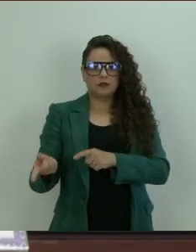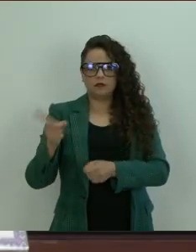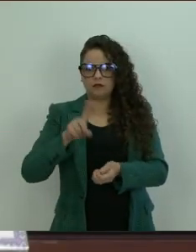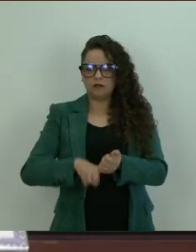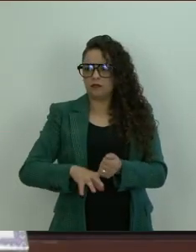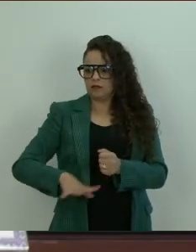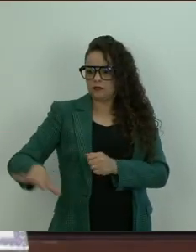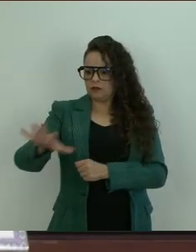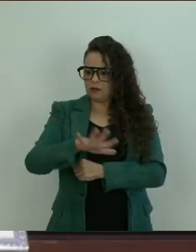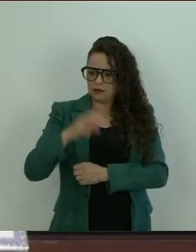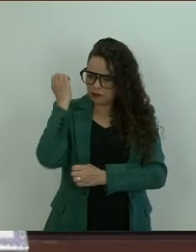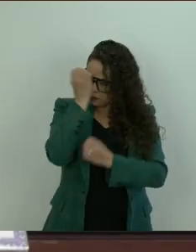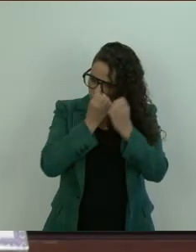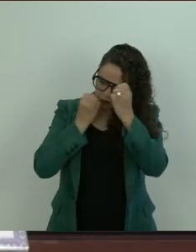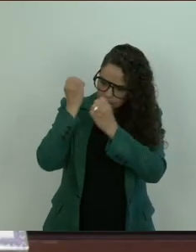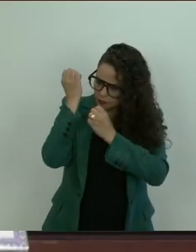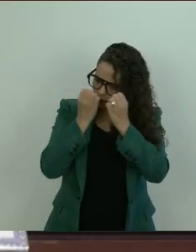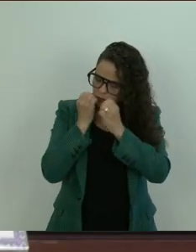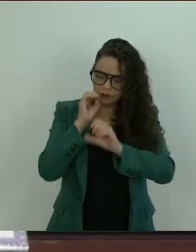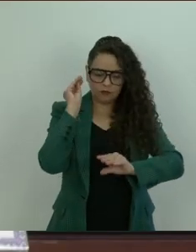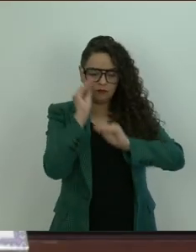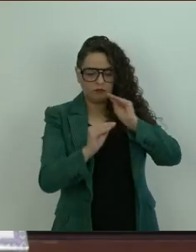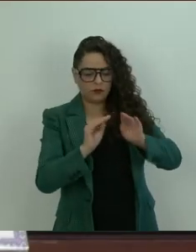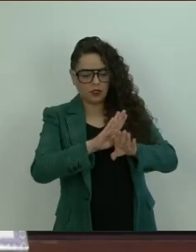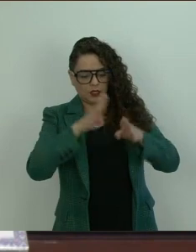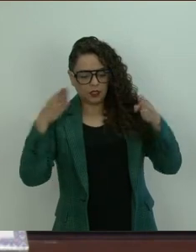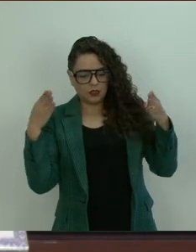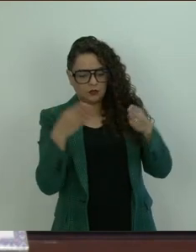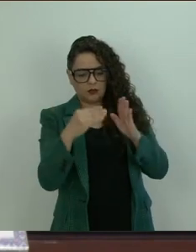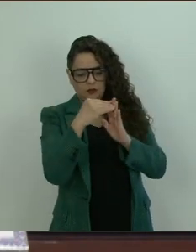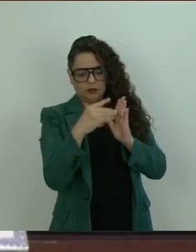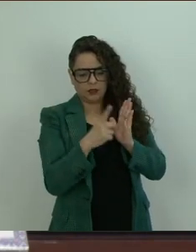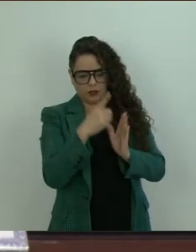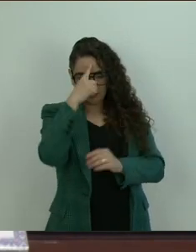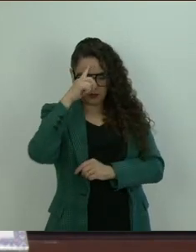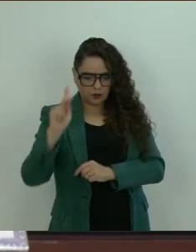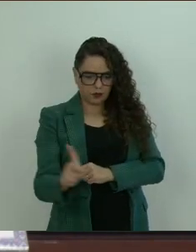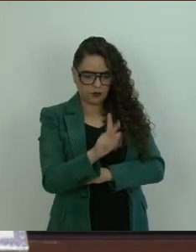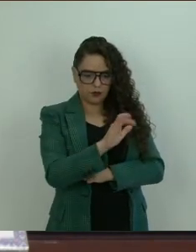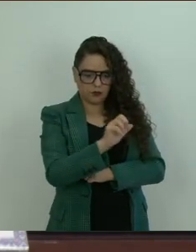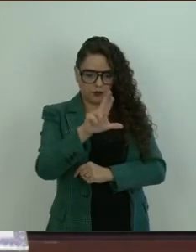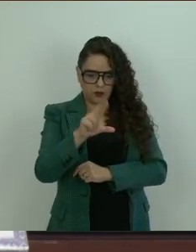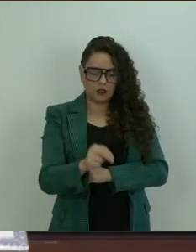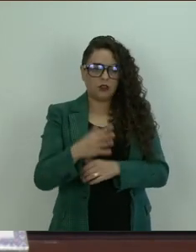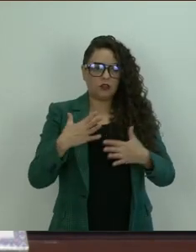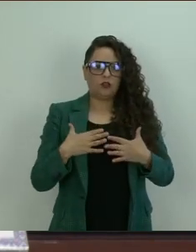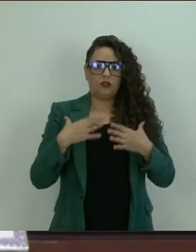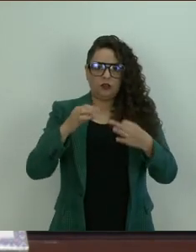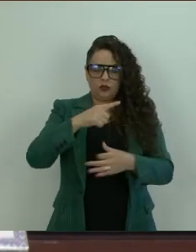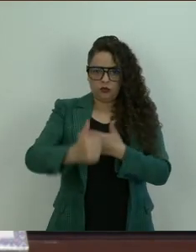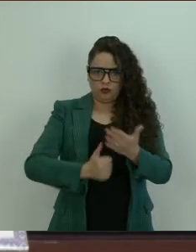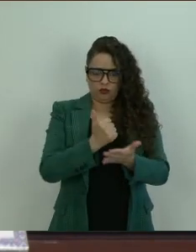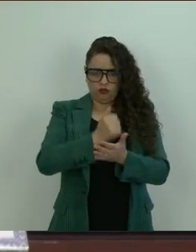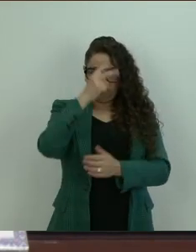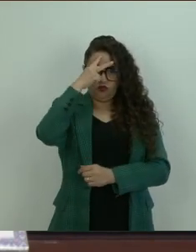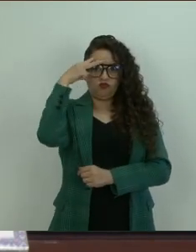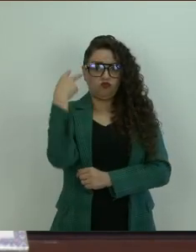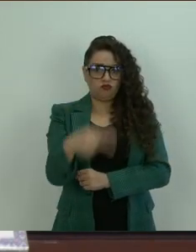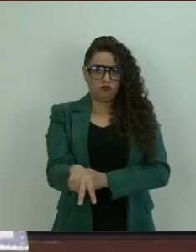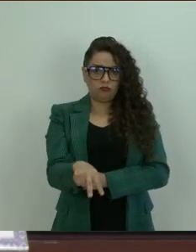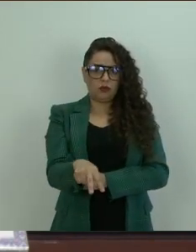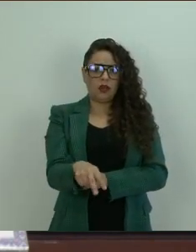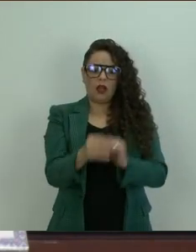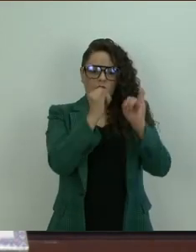se implementó un mecanismo específico para que los pueblos y barrios originarios de esta ciudad pudieran de